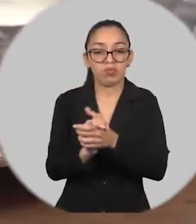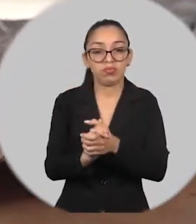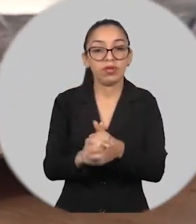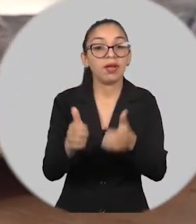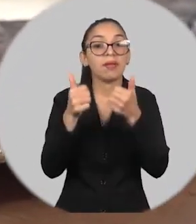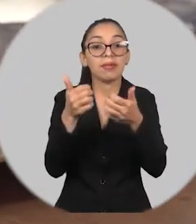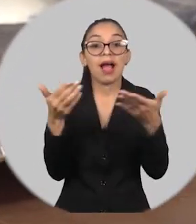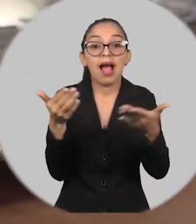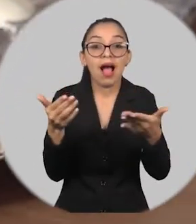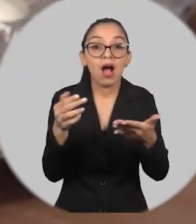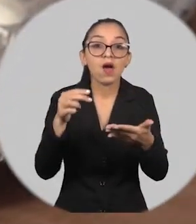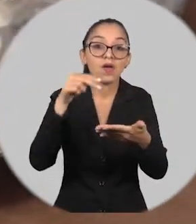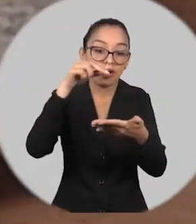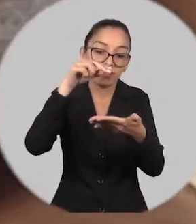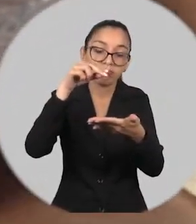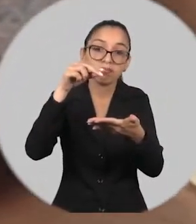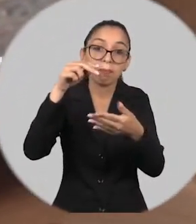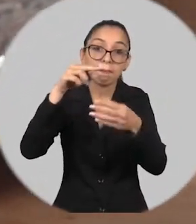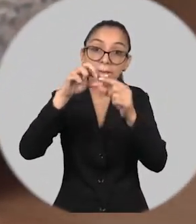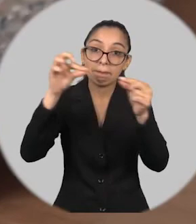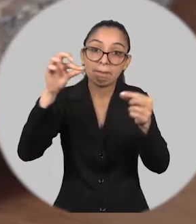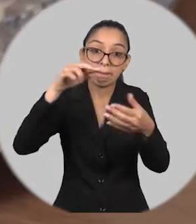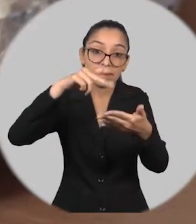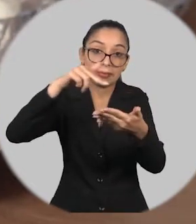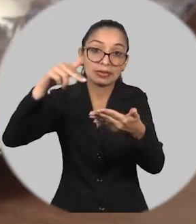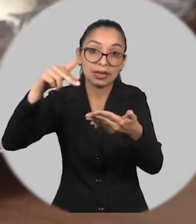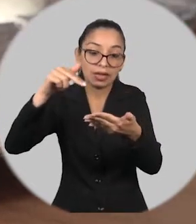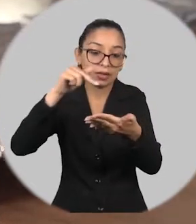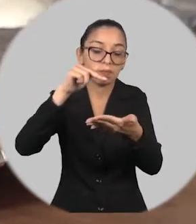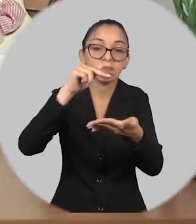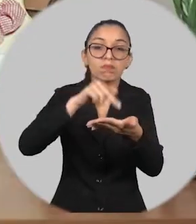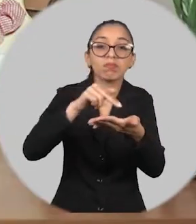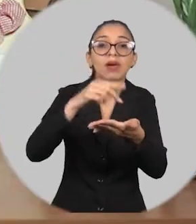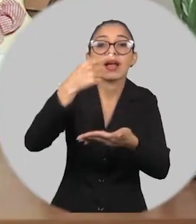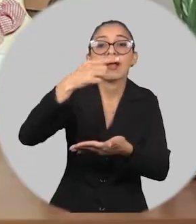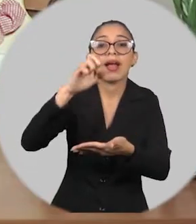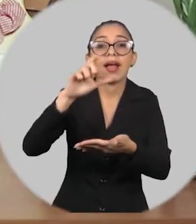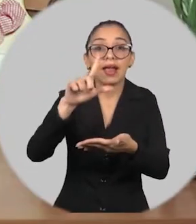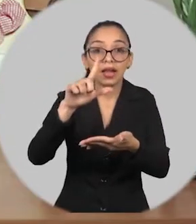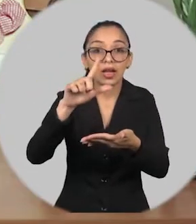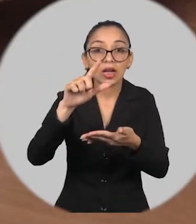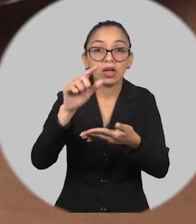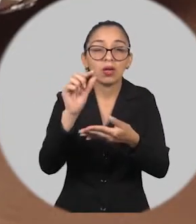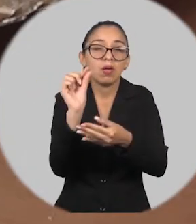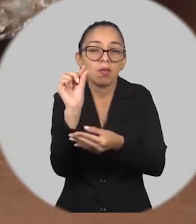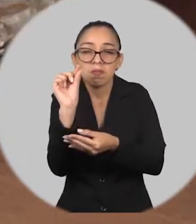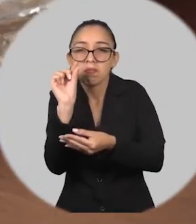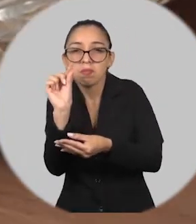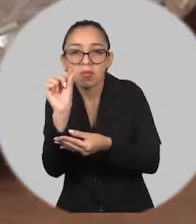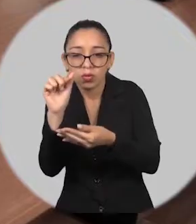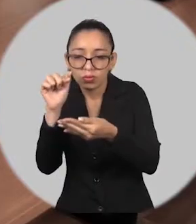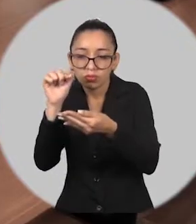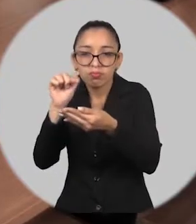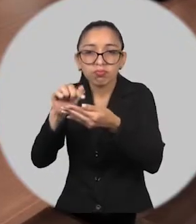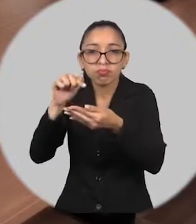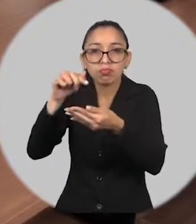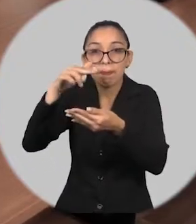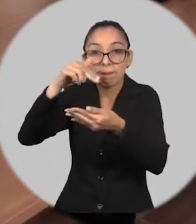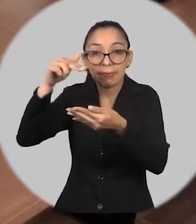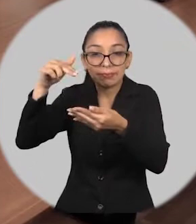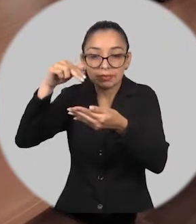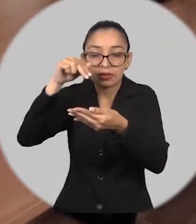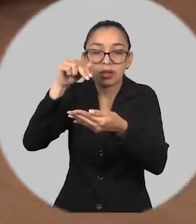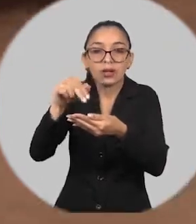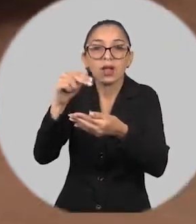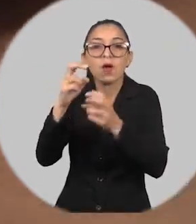mi pincel el gel o el agua como tengan ustedes y en la puntita del angular solamente cargo el